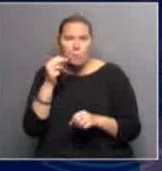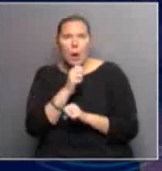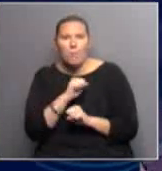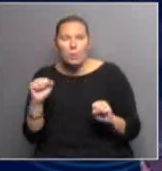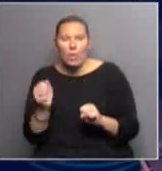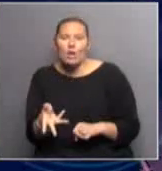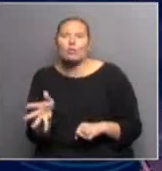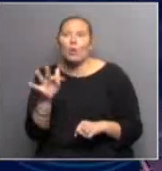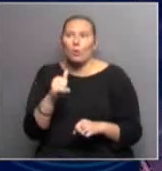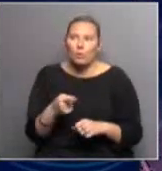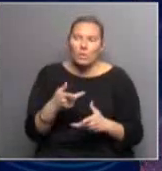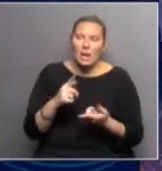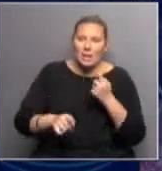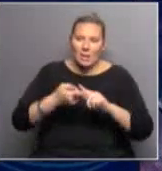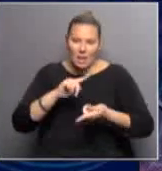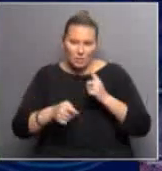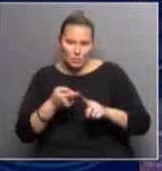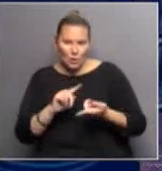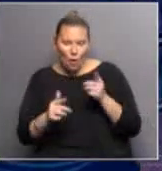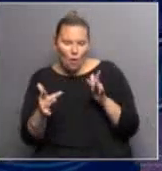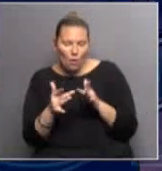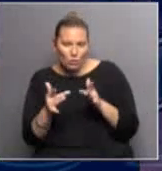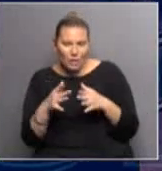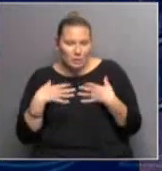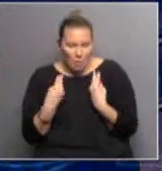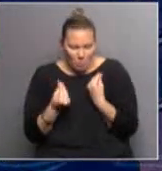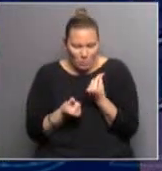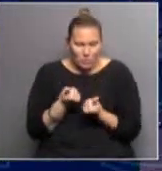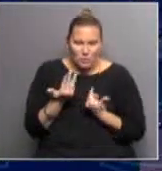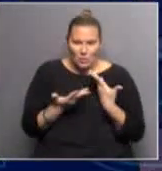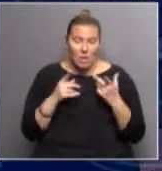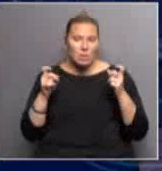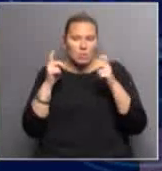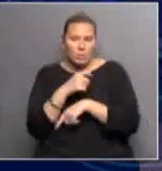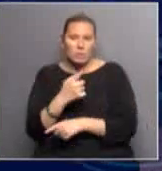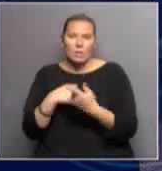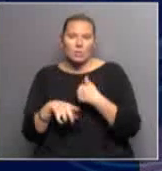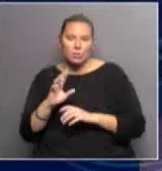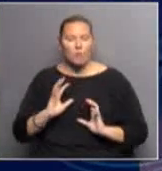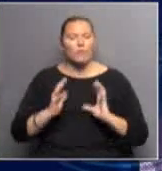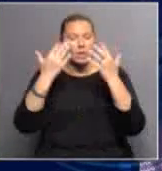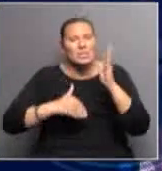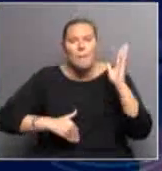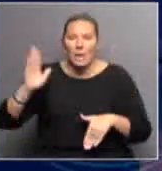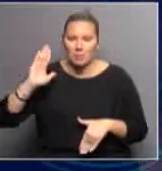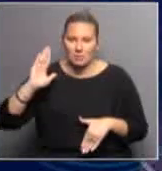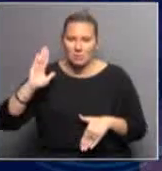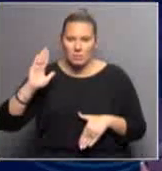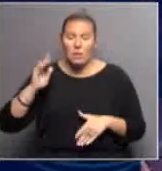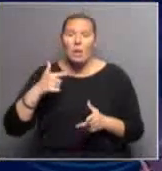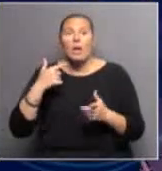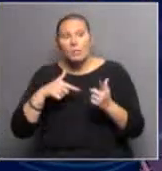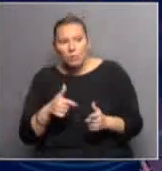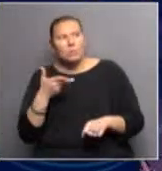la cotidianeidad, los vínculos y las emociones, lo que hacen es ejercer más violencia. Por lo tanto, la